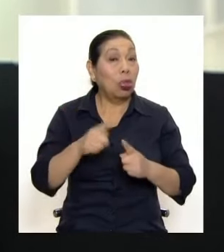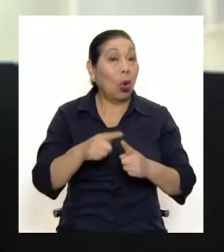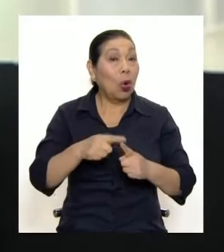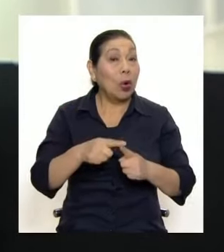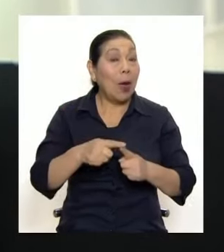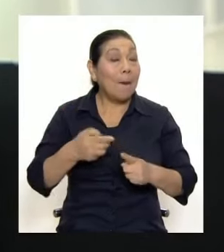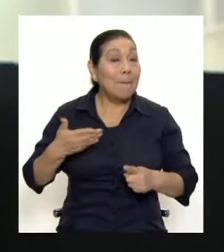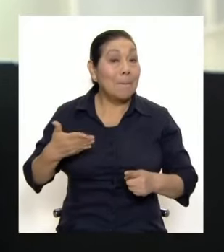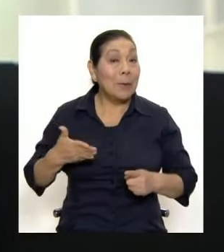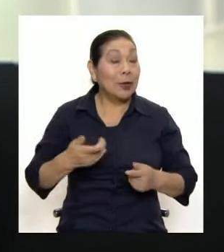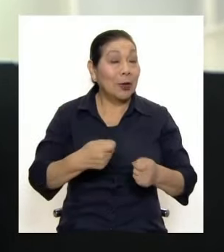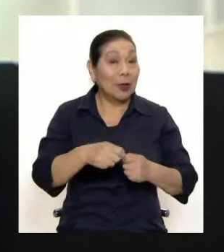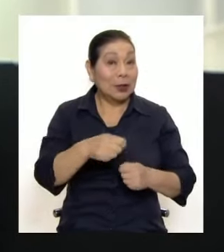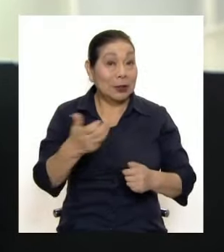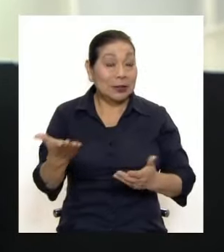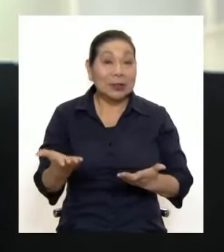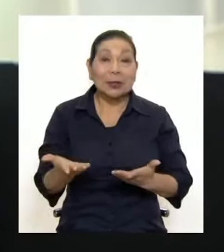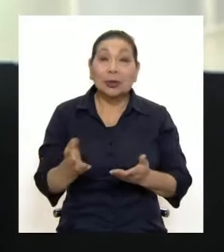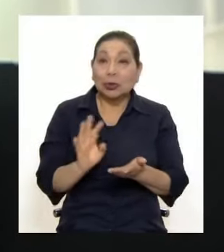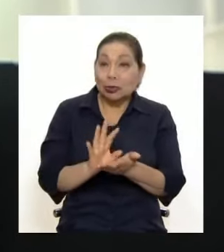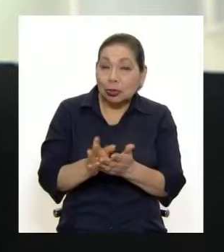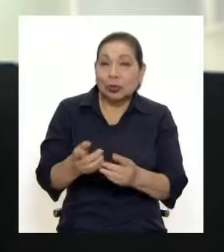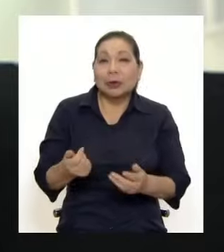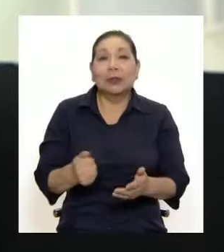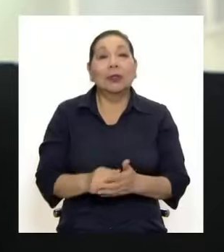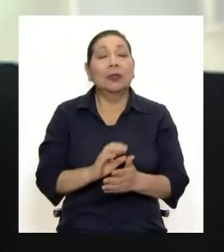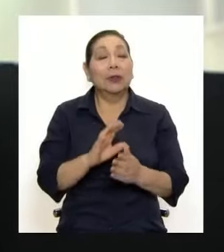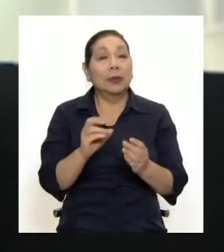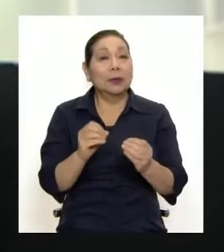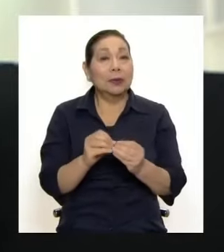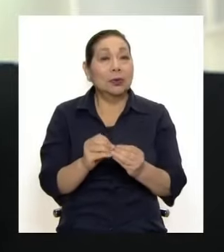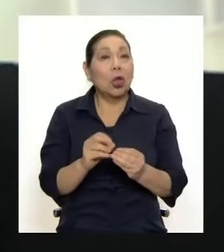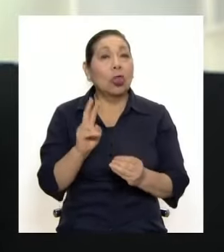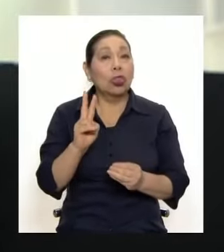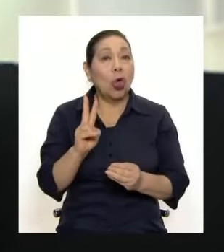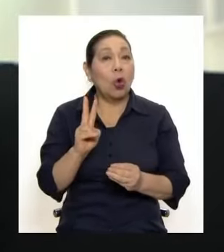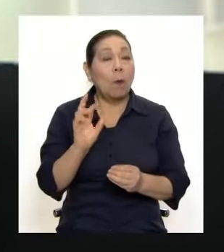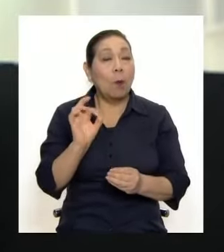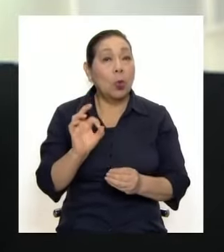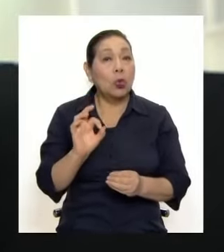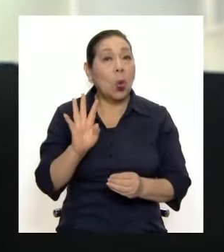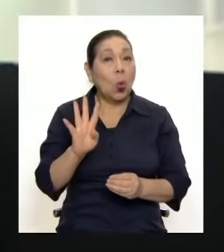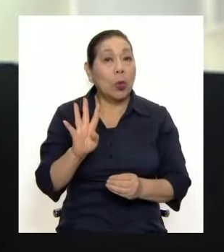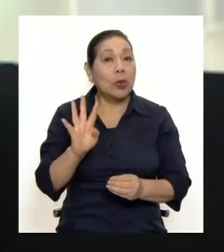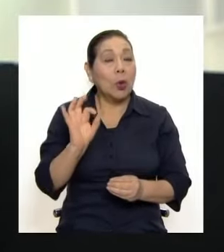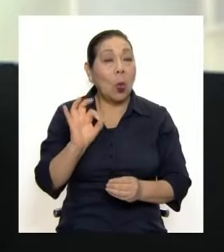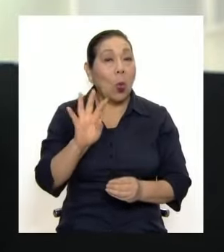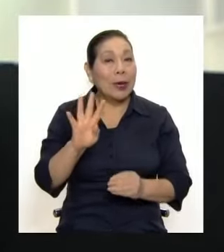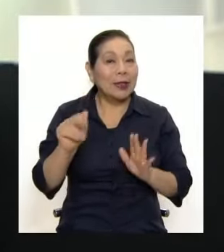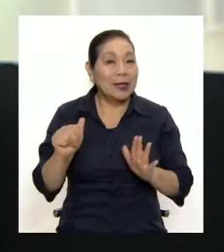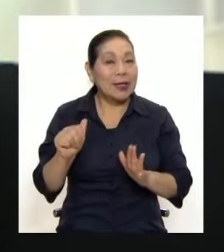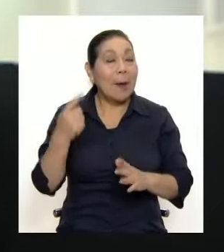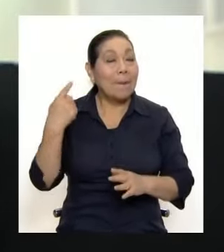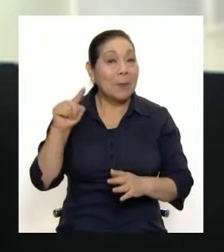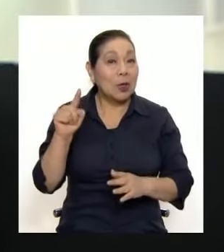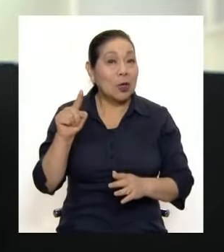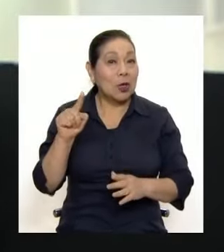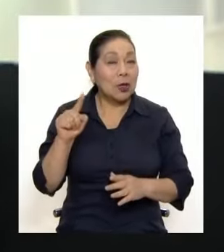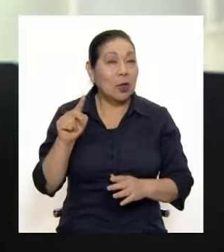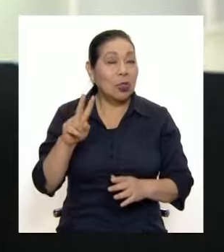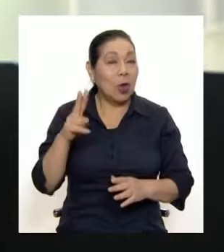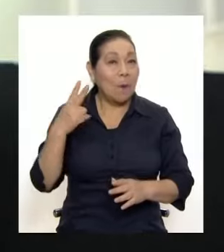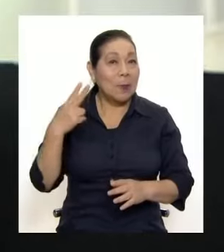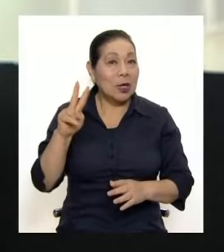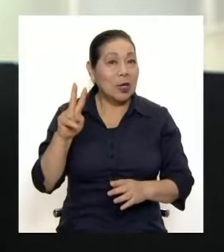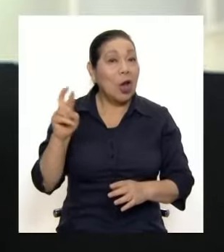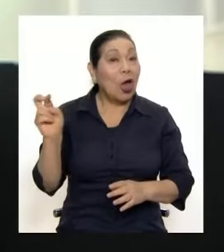productos pesqueros y acuícolas significando en términos de valor un total de 2,446 millones o 2,000